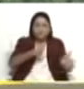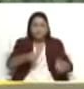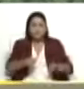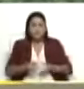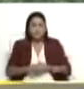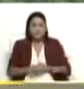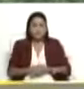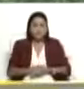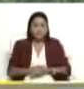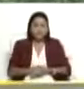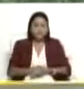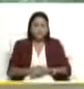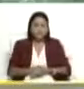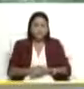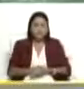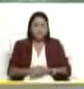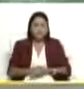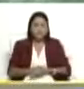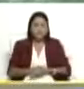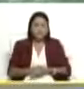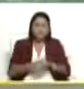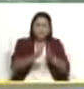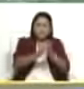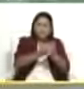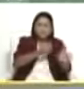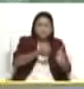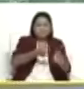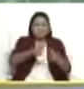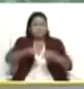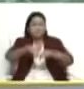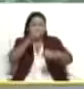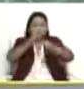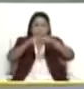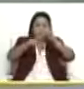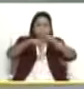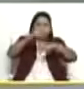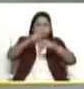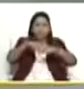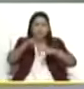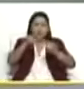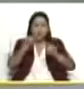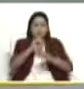Y luego lo descuartizaron y lo picaron a pedazos.